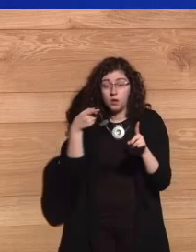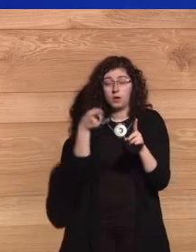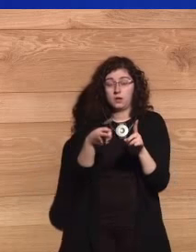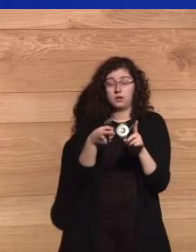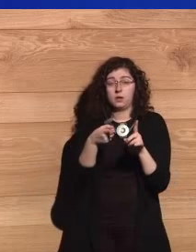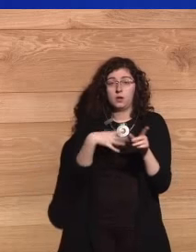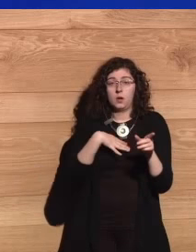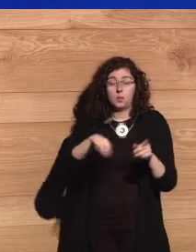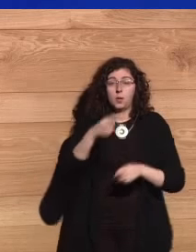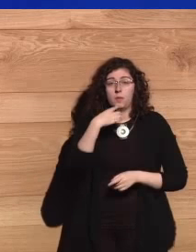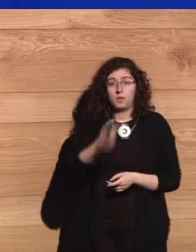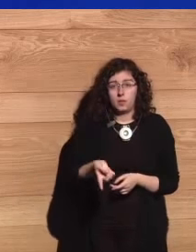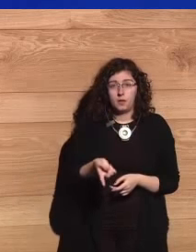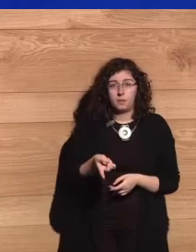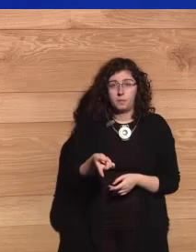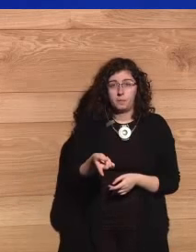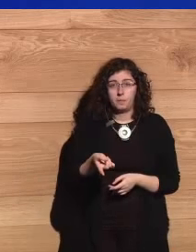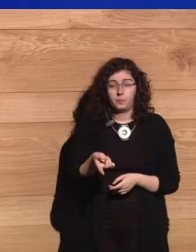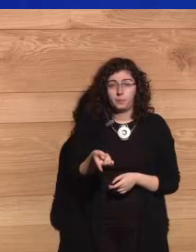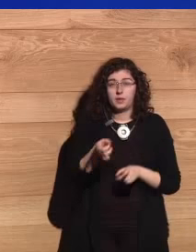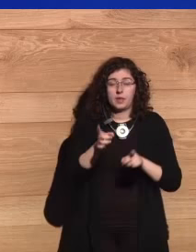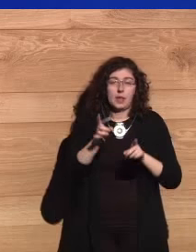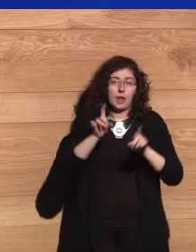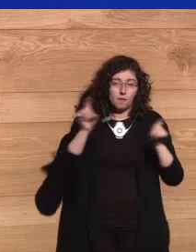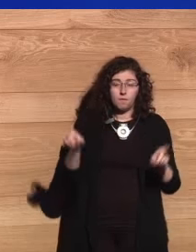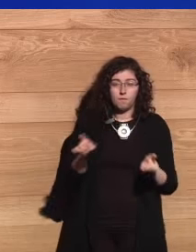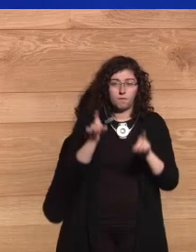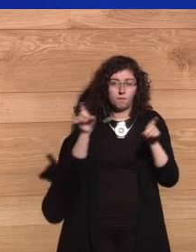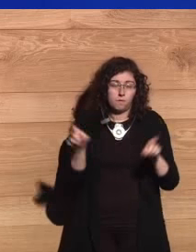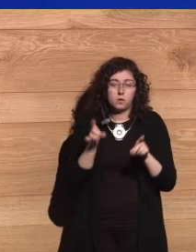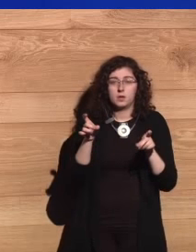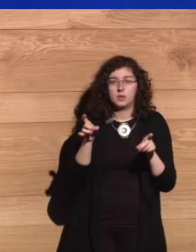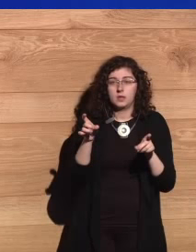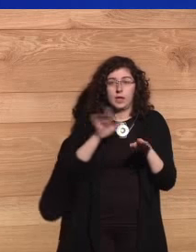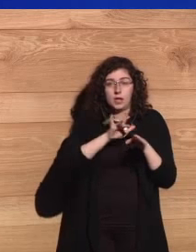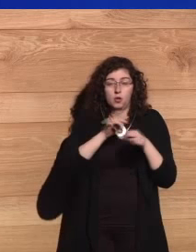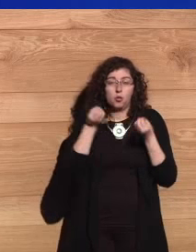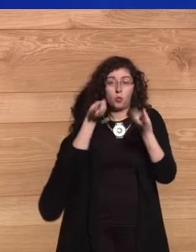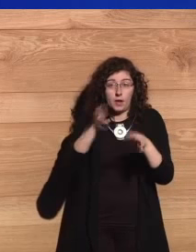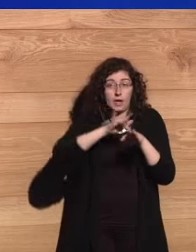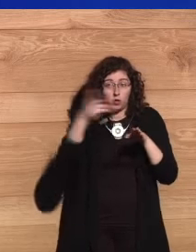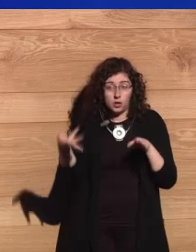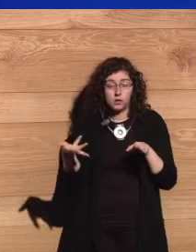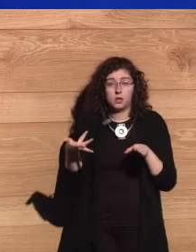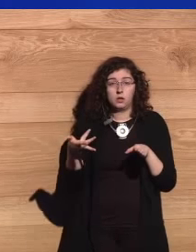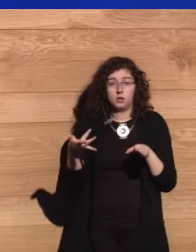en ese plano podemos decir que la informática y lo numérico, lo